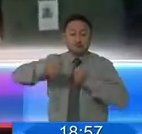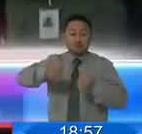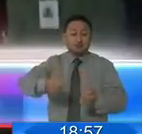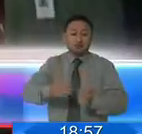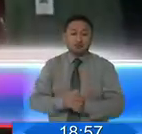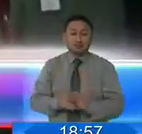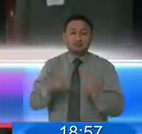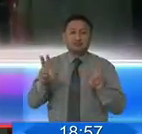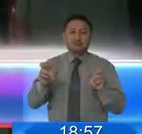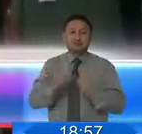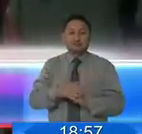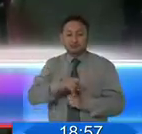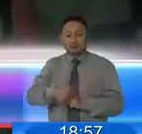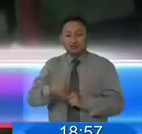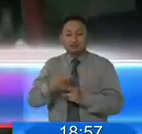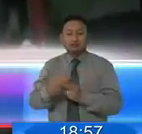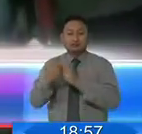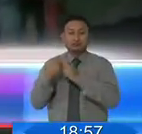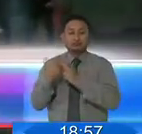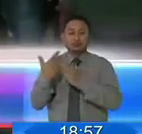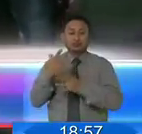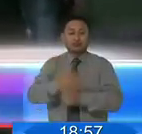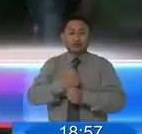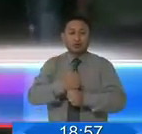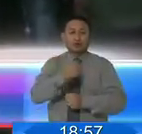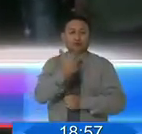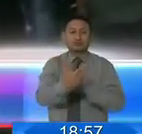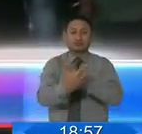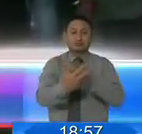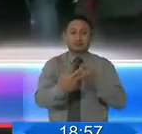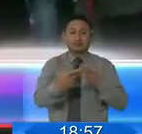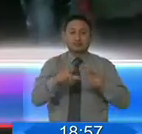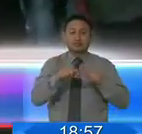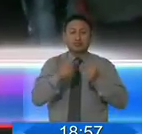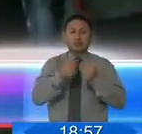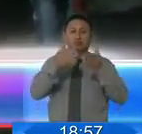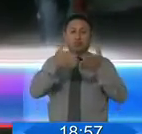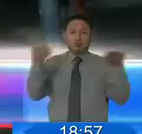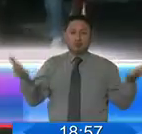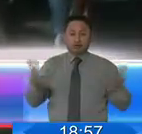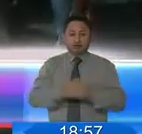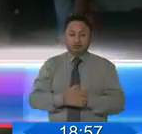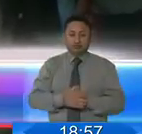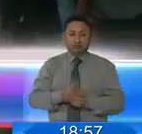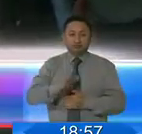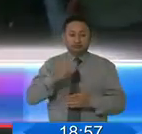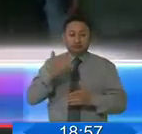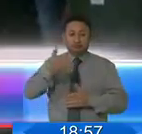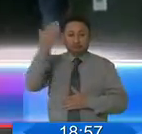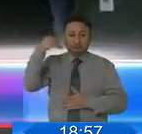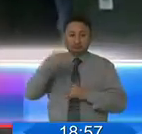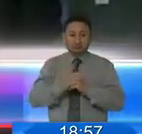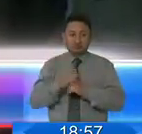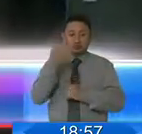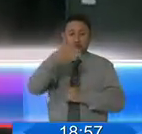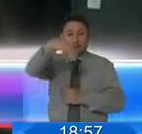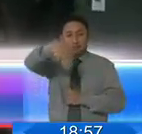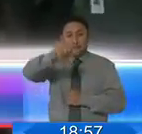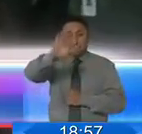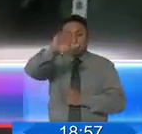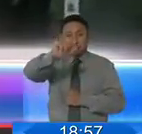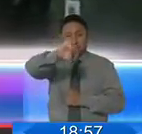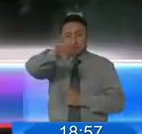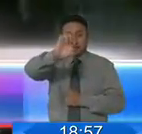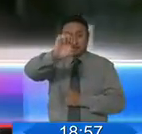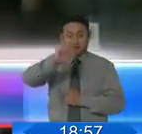a la responsabilidad de la seguridad de los periodistas de bien el comercio que fueron hacia mataje esmeraldas antes de